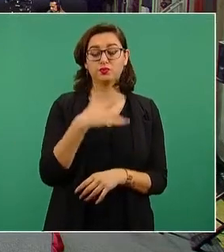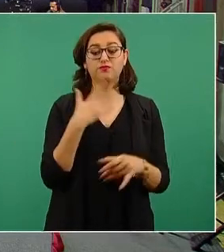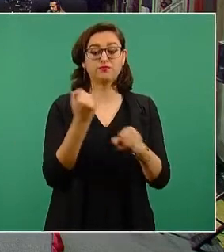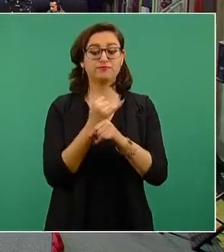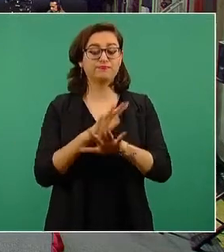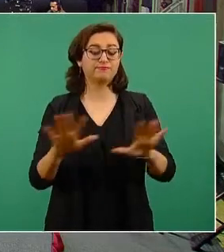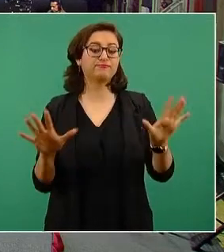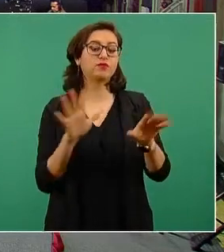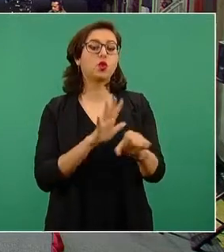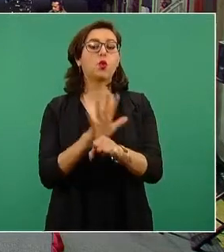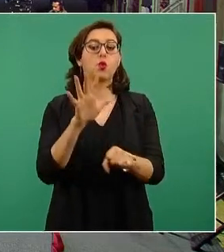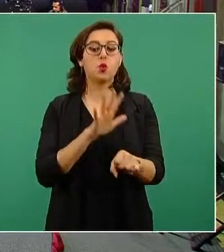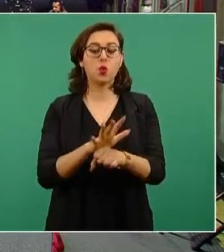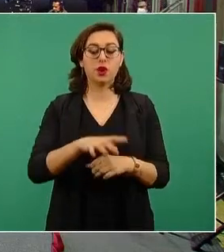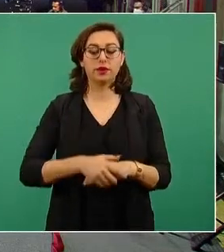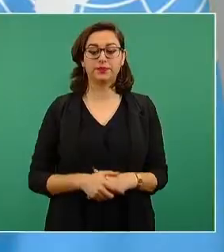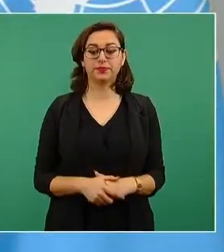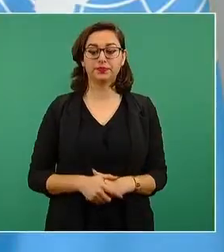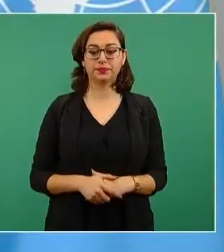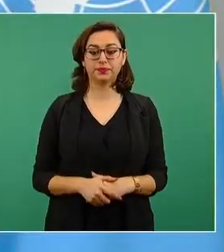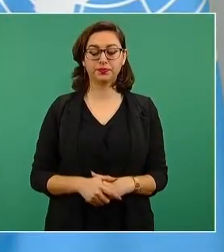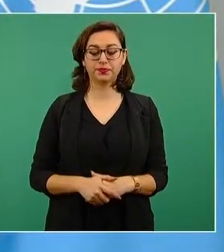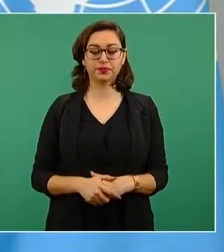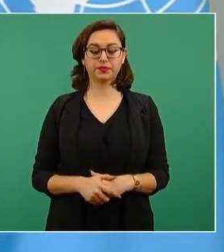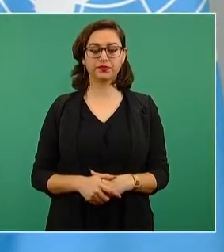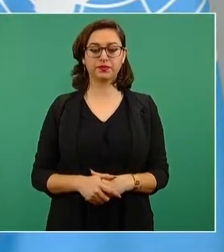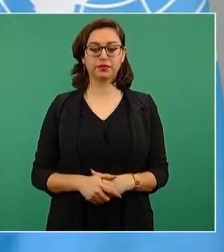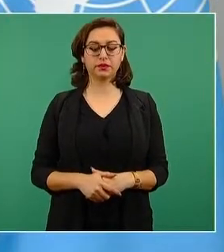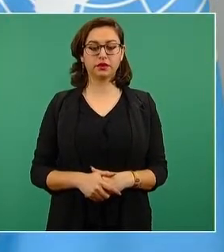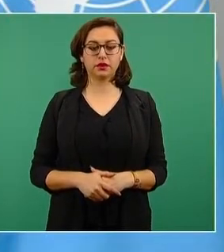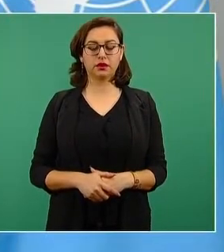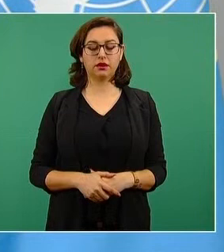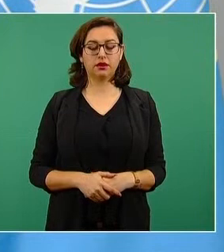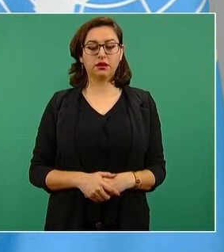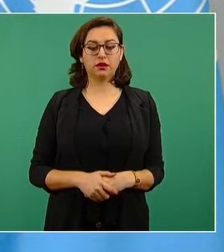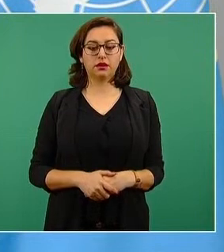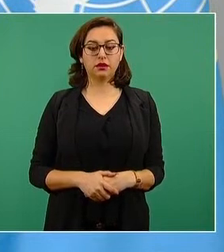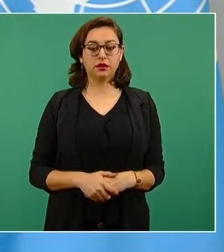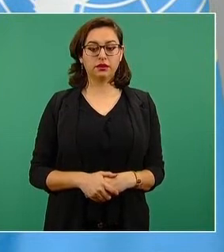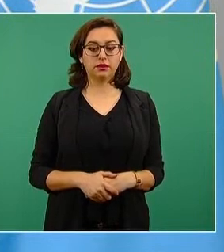Gracias. Bueno, yo creo que se ha avanzado porque ya no hay